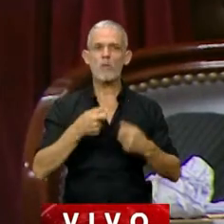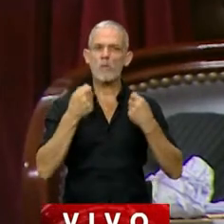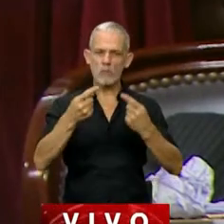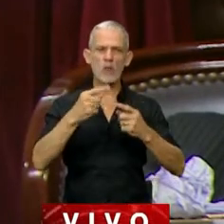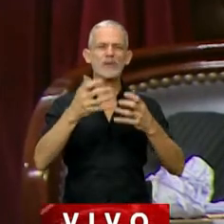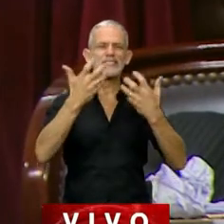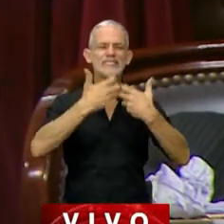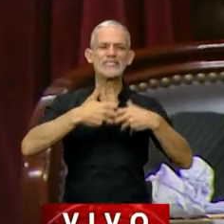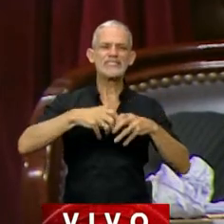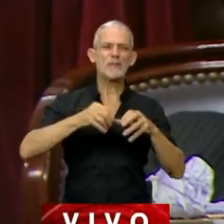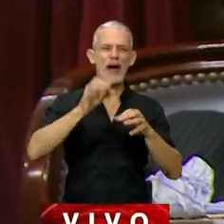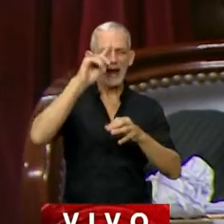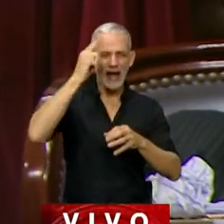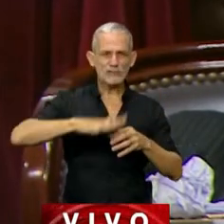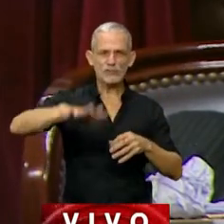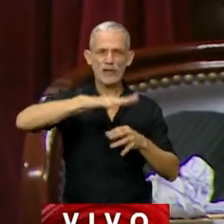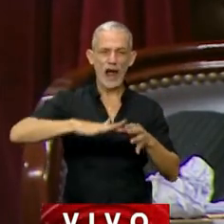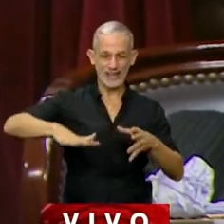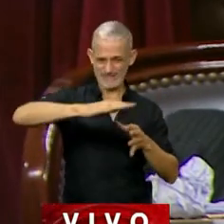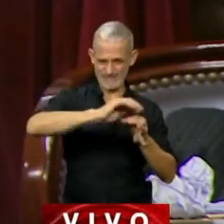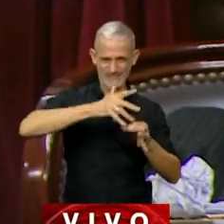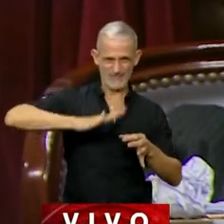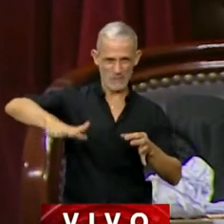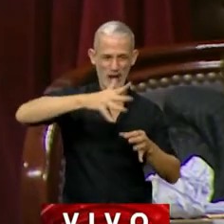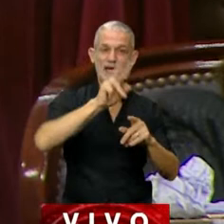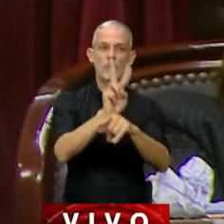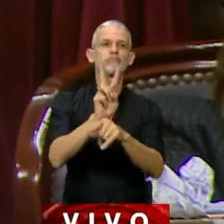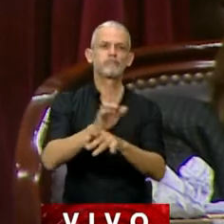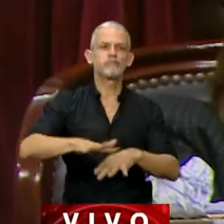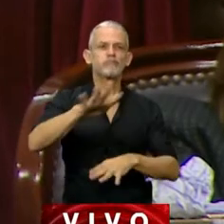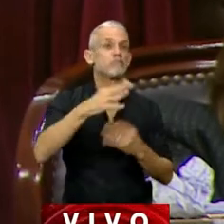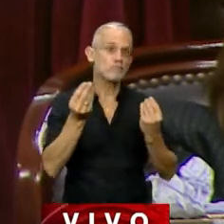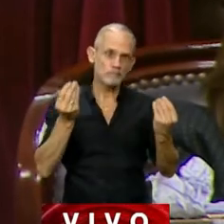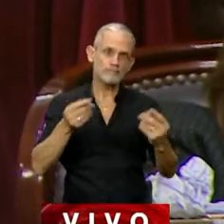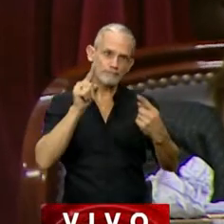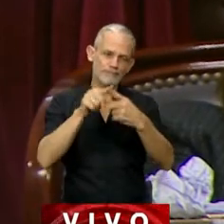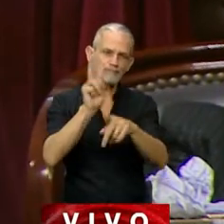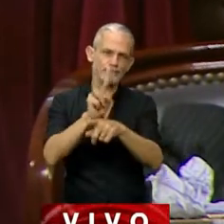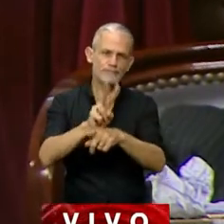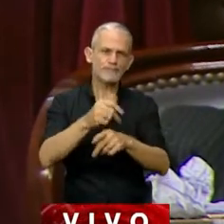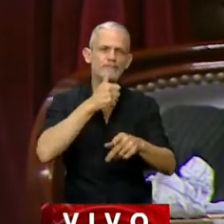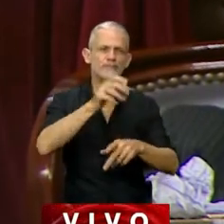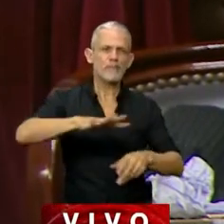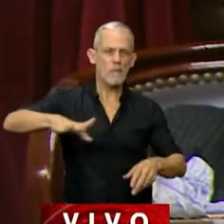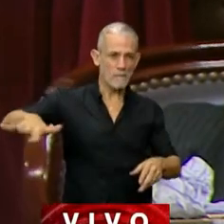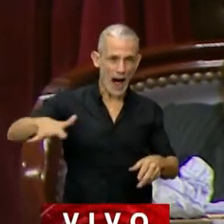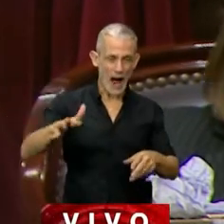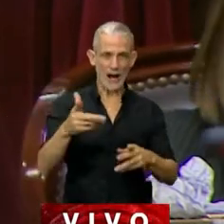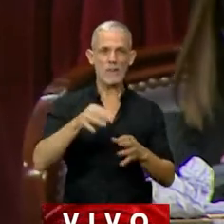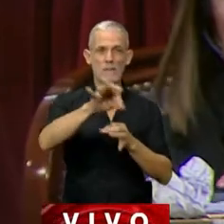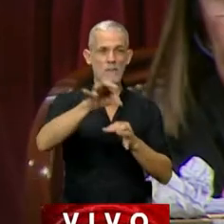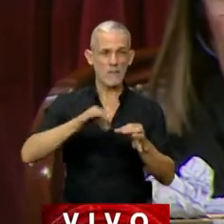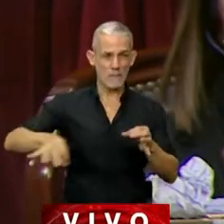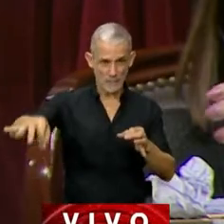un sistema nacional de áreas marinas protegidas destinado justamente a proteger y conservar espacios marítimos,